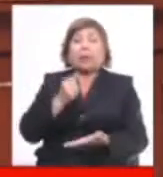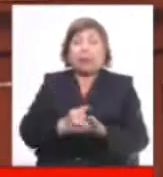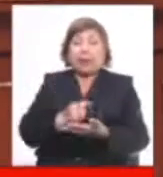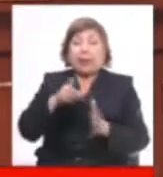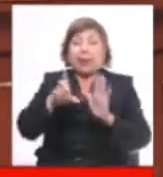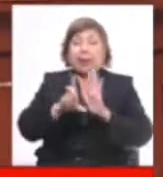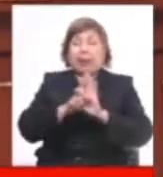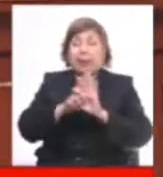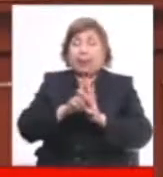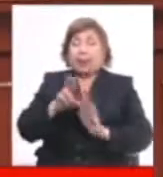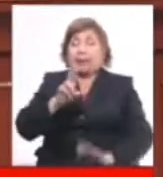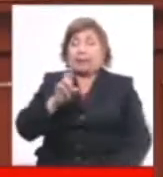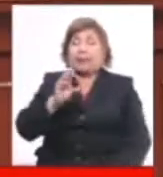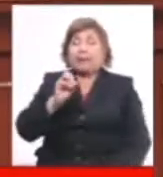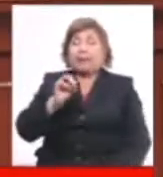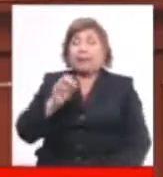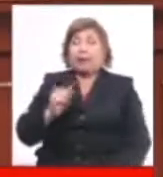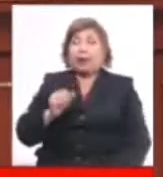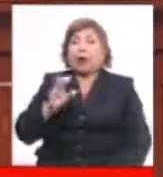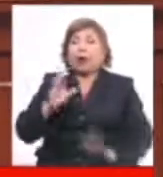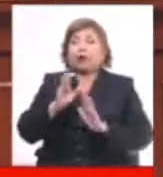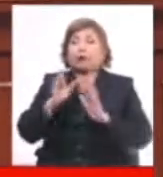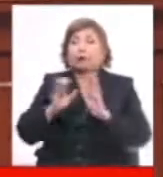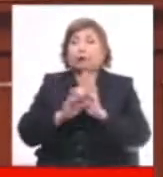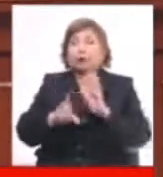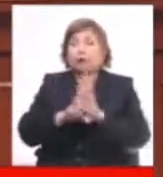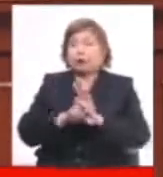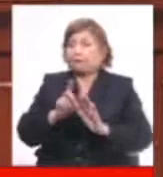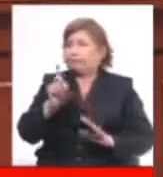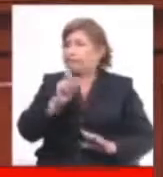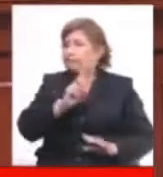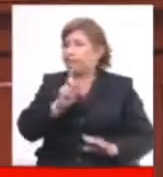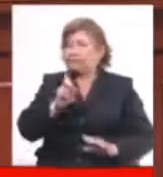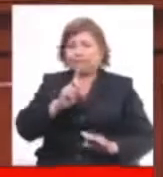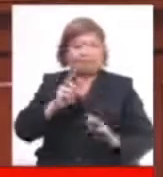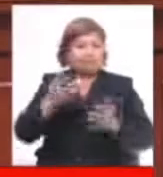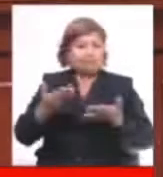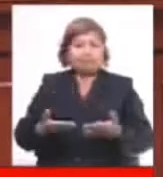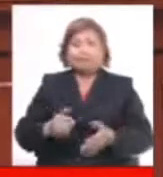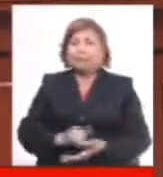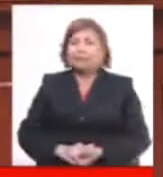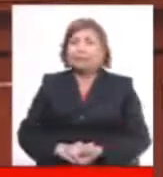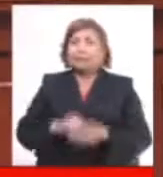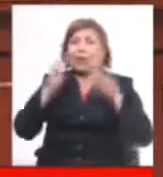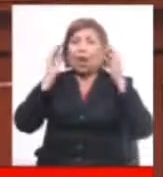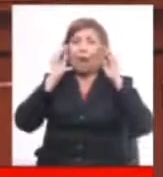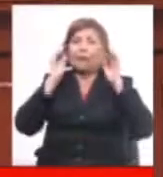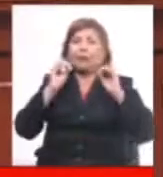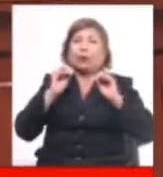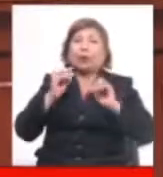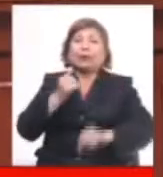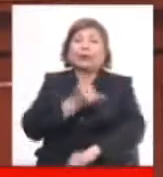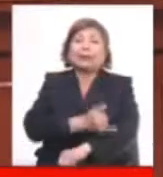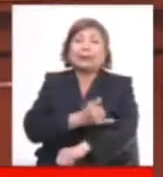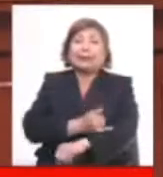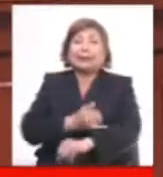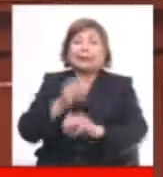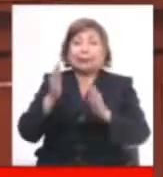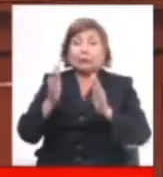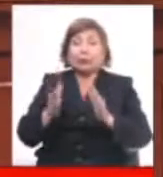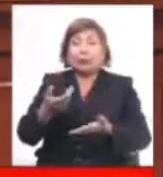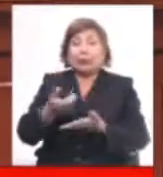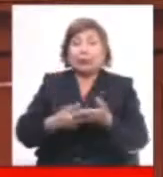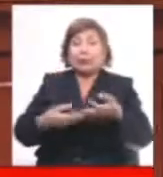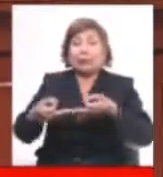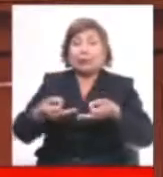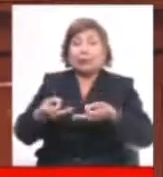de Reforma Constitucional. No obstante, considerando la opinión institucional del Ministerio de Economía